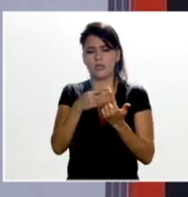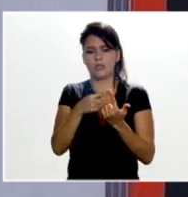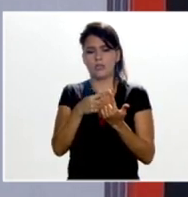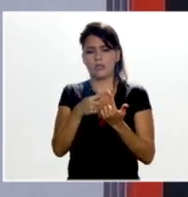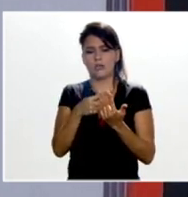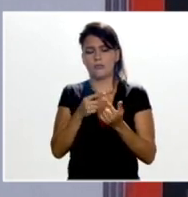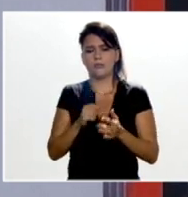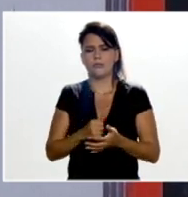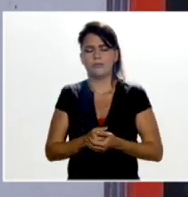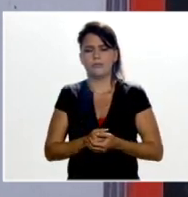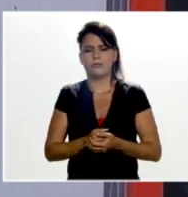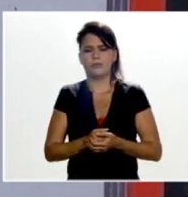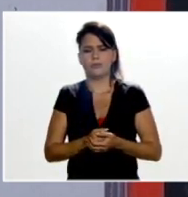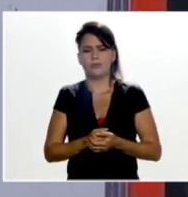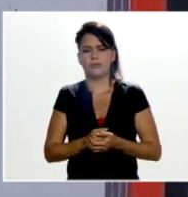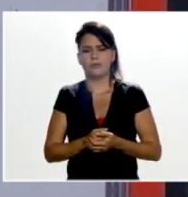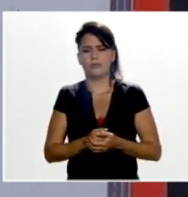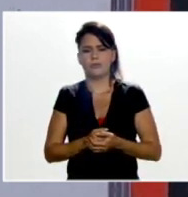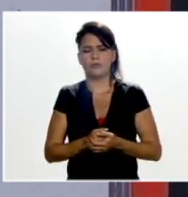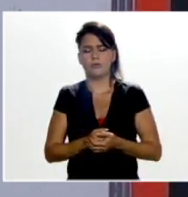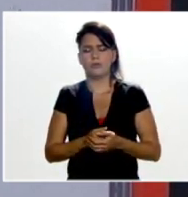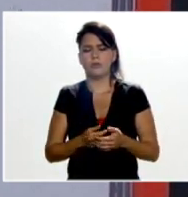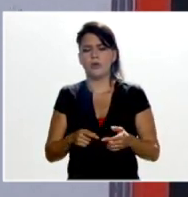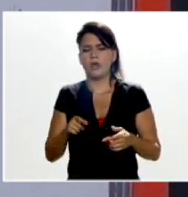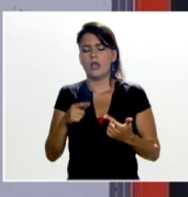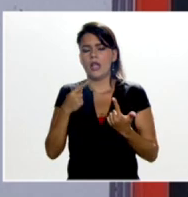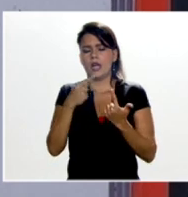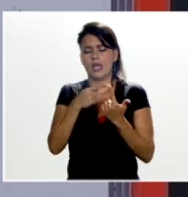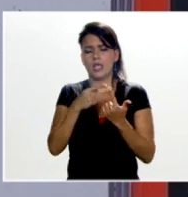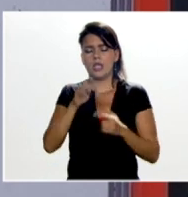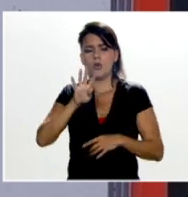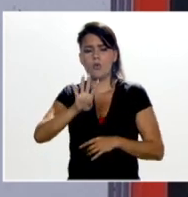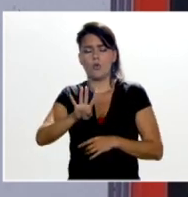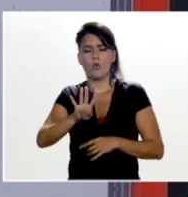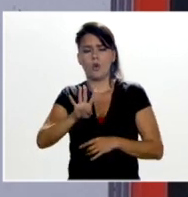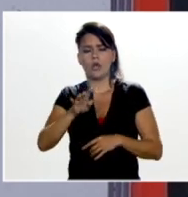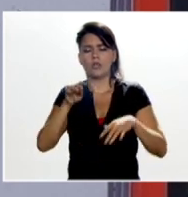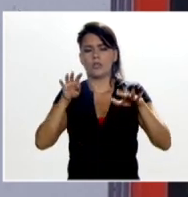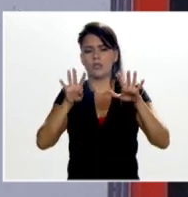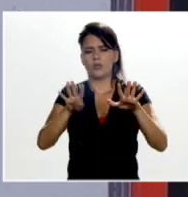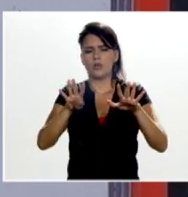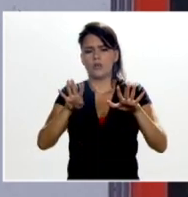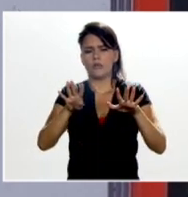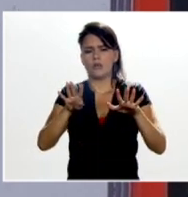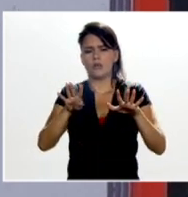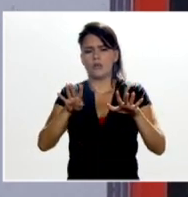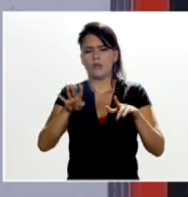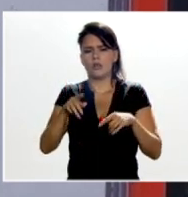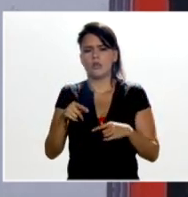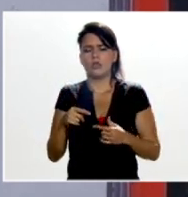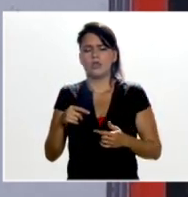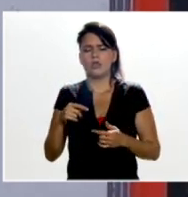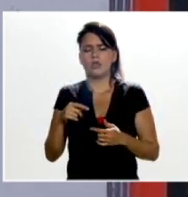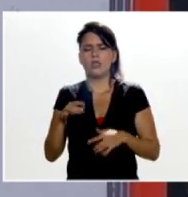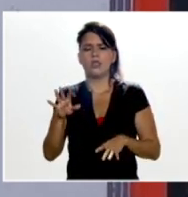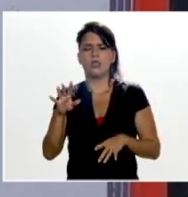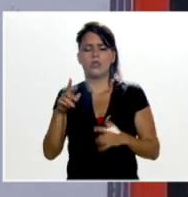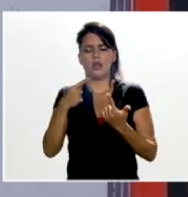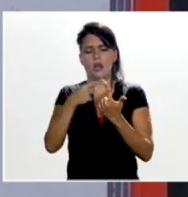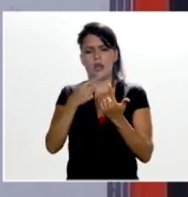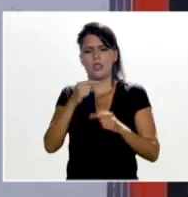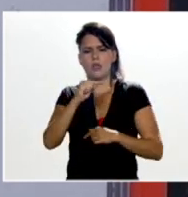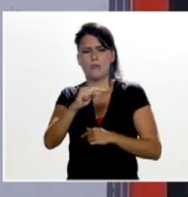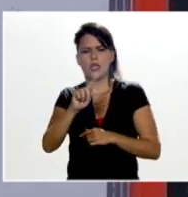La separamos entre la raíz del 49 y la raíz del menos 1. ¿Por qué? Porque